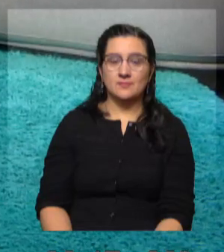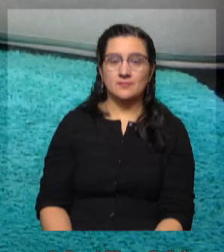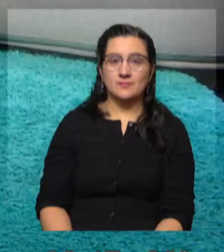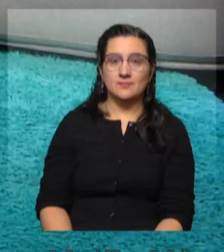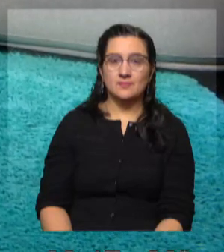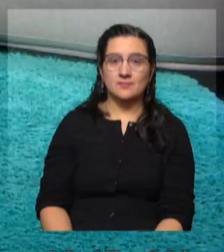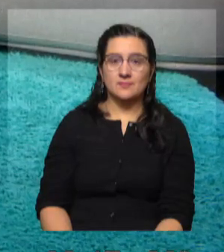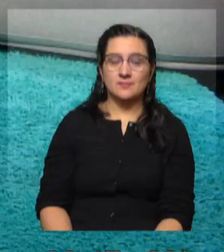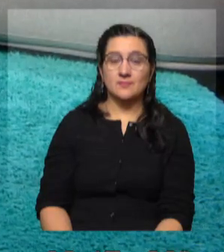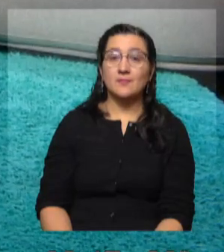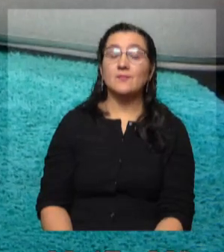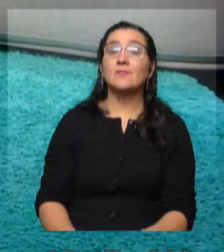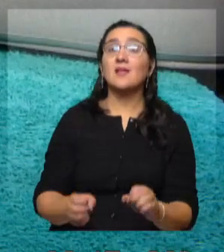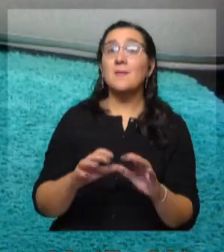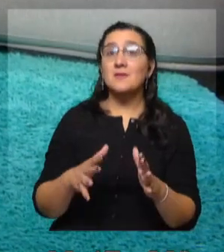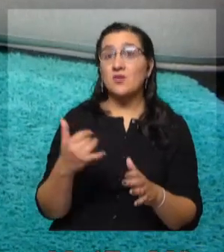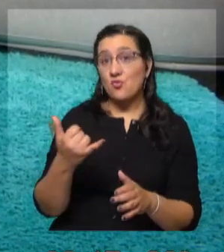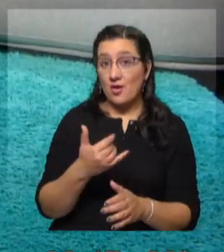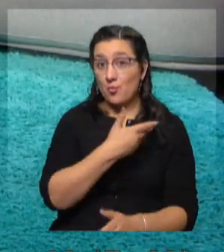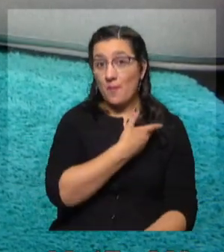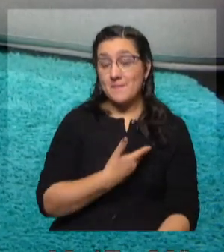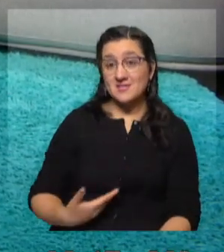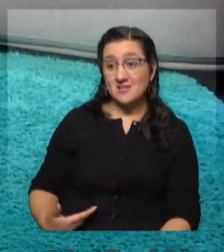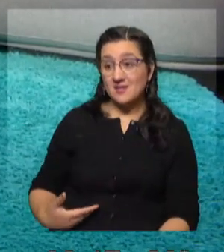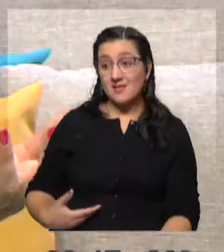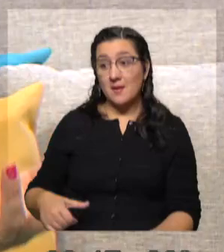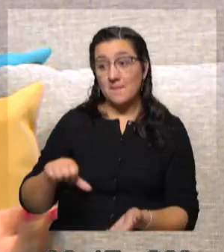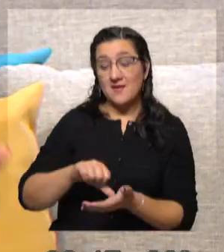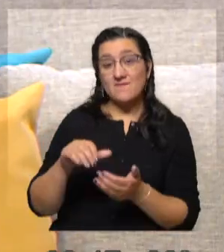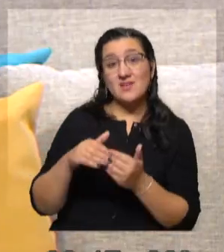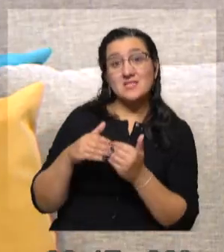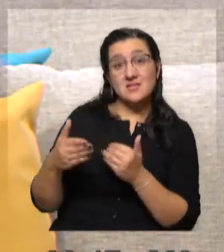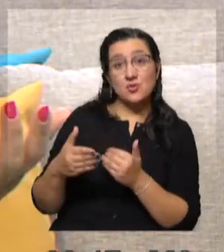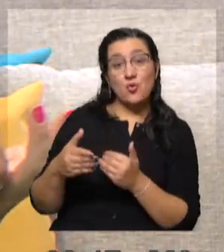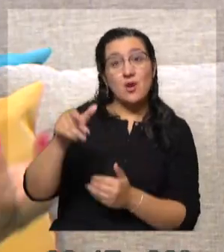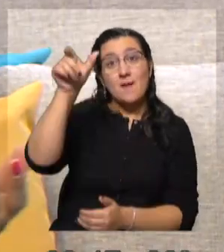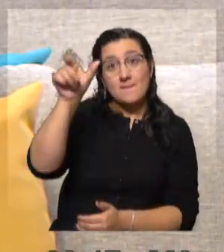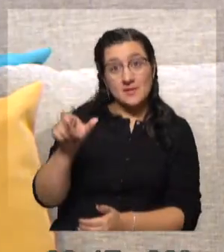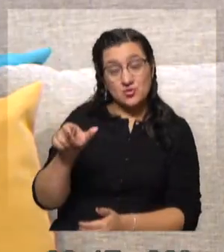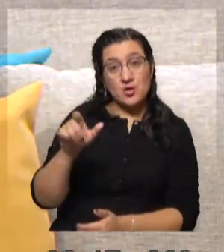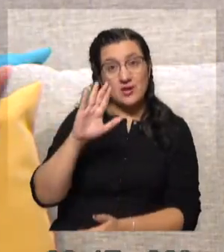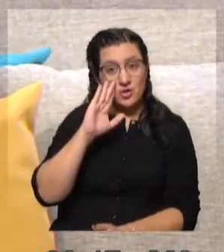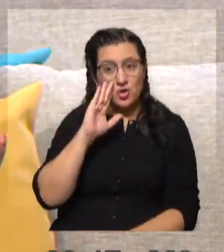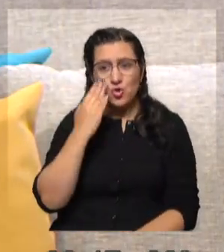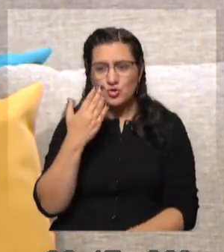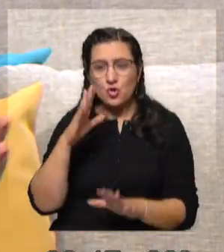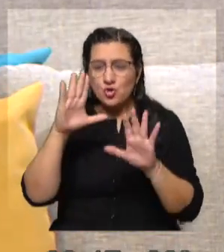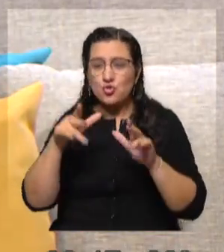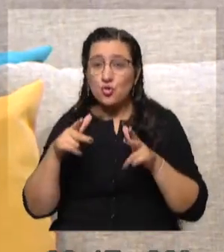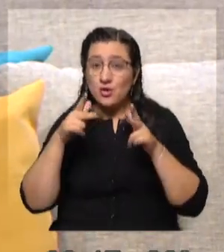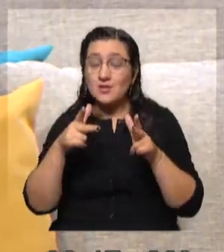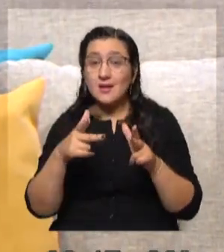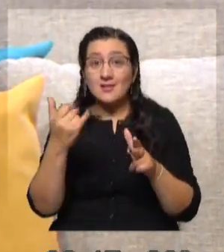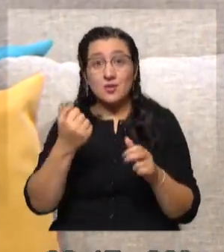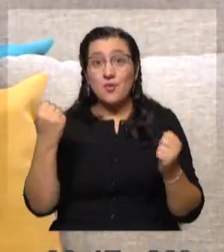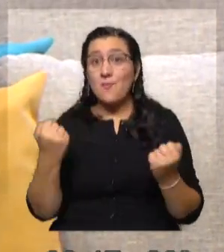Y qué es lo que sucede cuando tenés como presidente del país vecino a una figura de renombre internacional de que todo lo que diga tiene